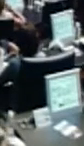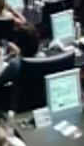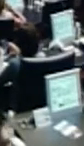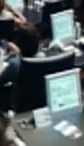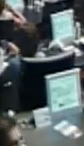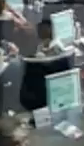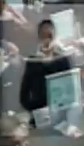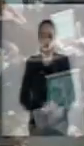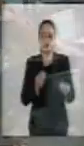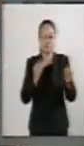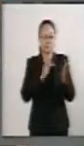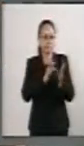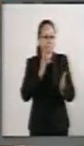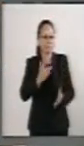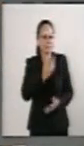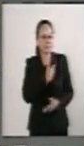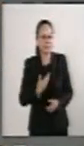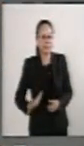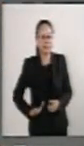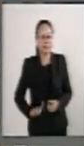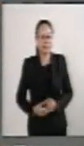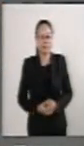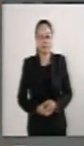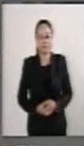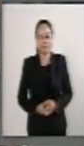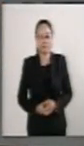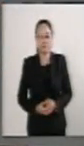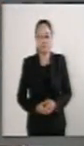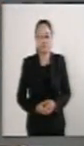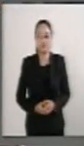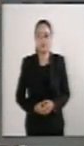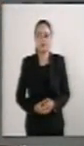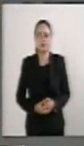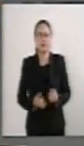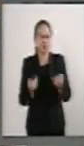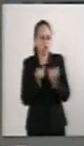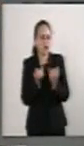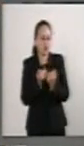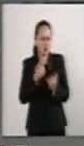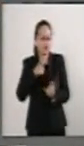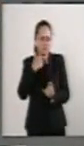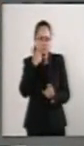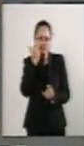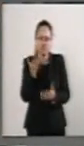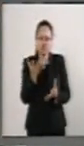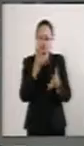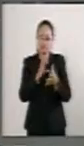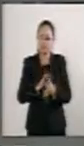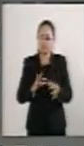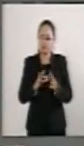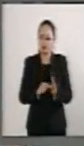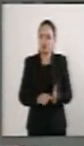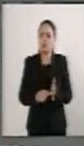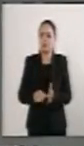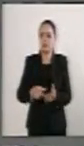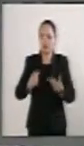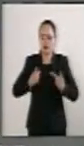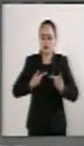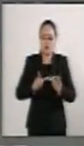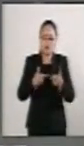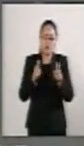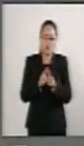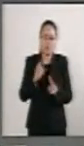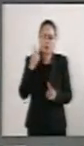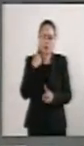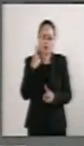Muchas gracias, señor Presidente. De igual manera, quisiera, en nombre de mi grupo y